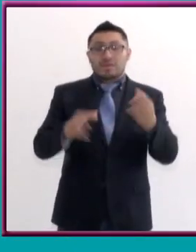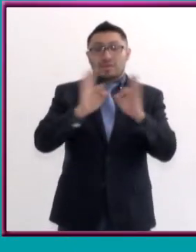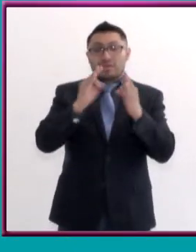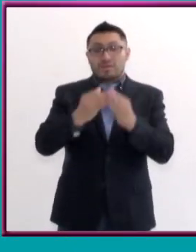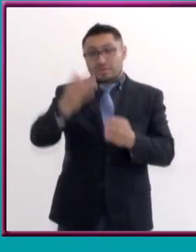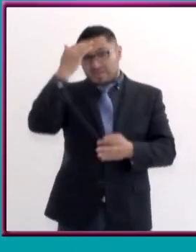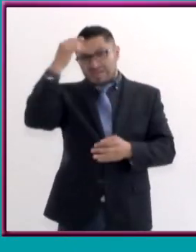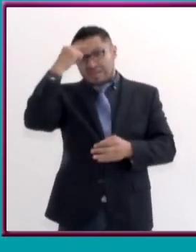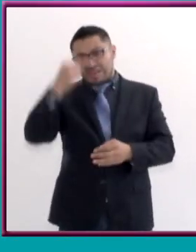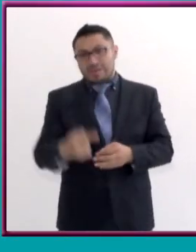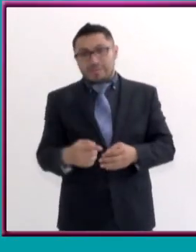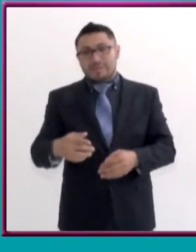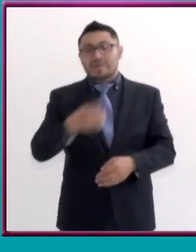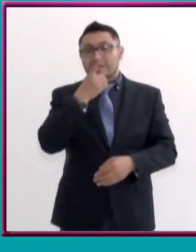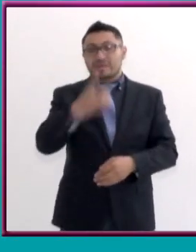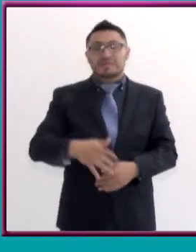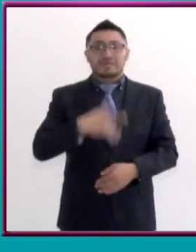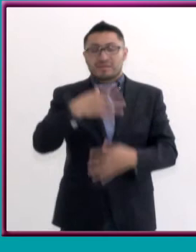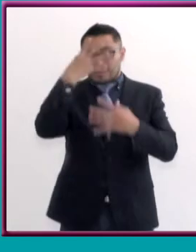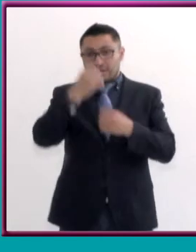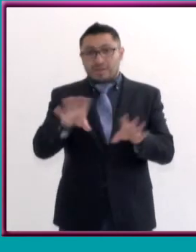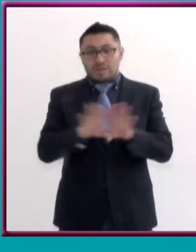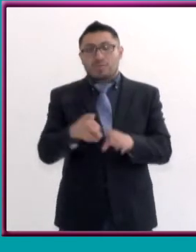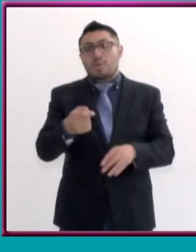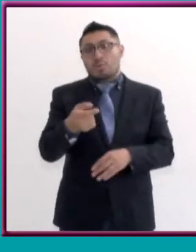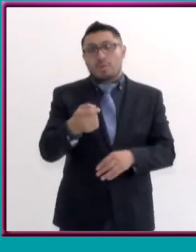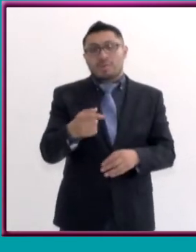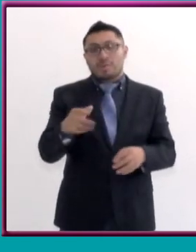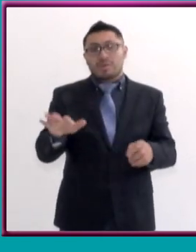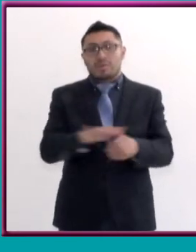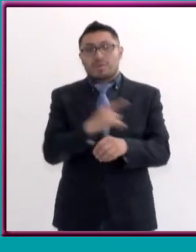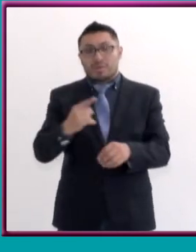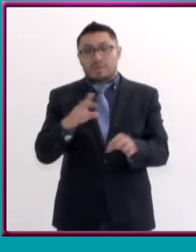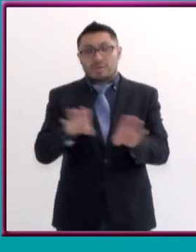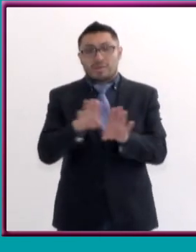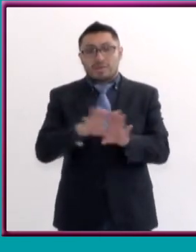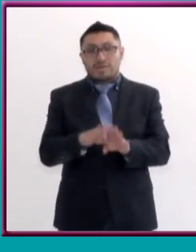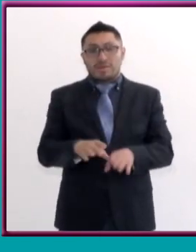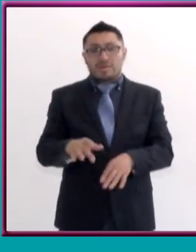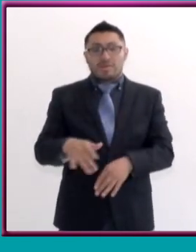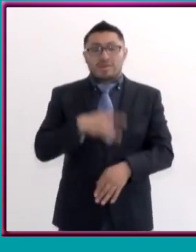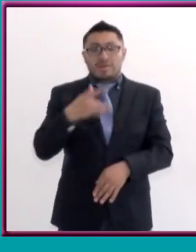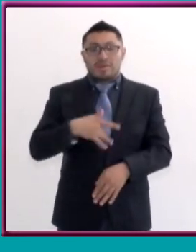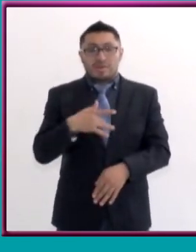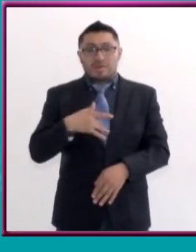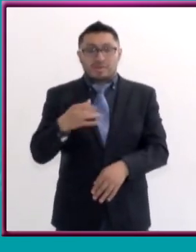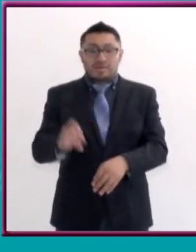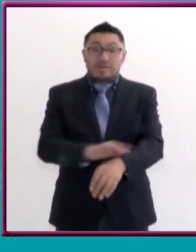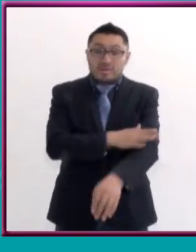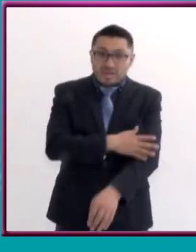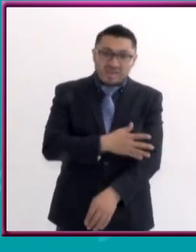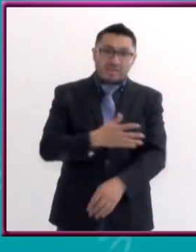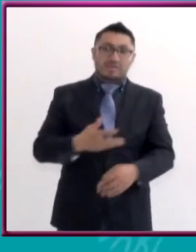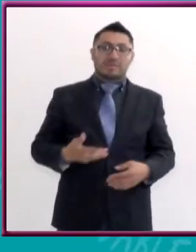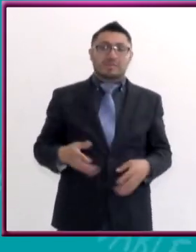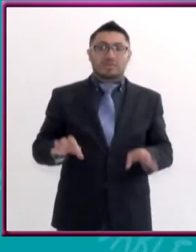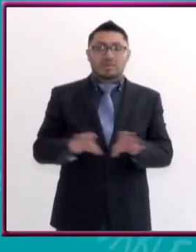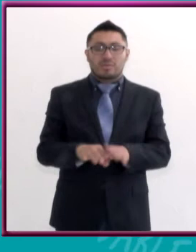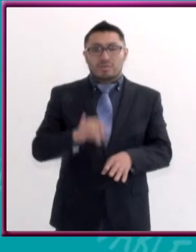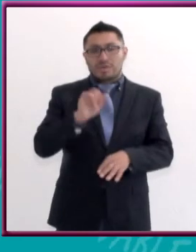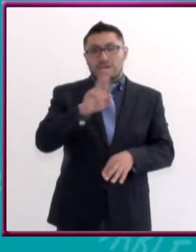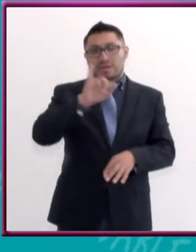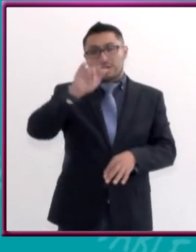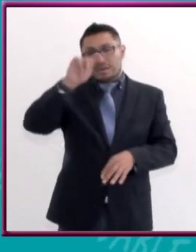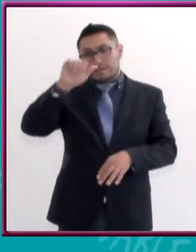¿Cuántas formas conozco para decir me siento triste? En realidad son muy pocas, creo que son más como sentidos de ánimo, como me siento